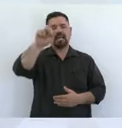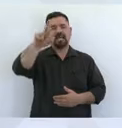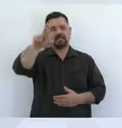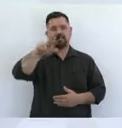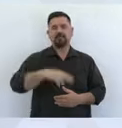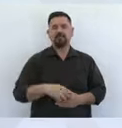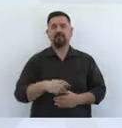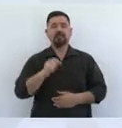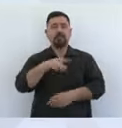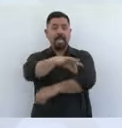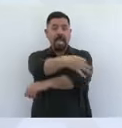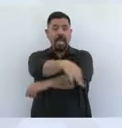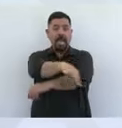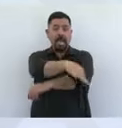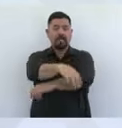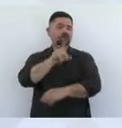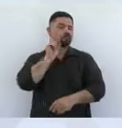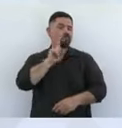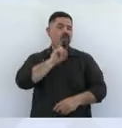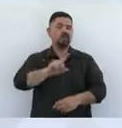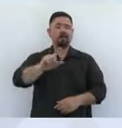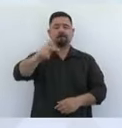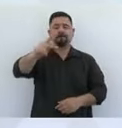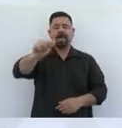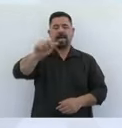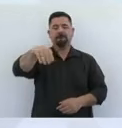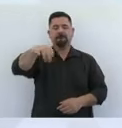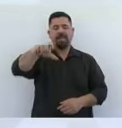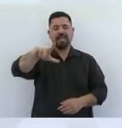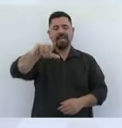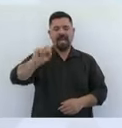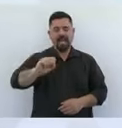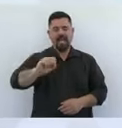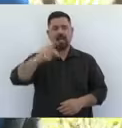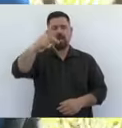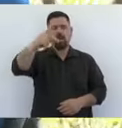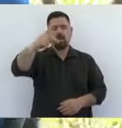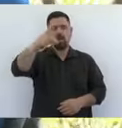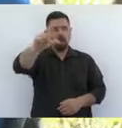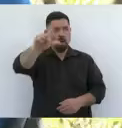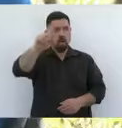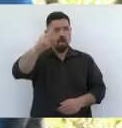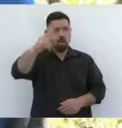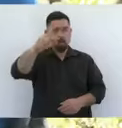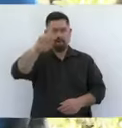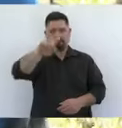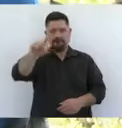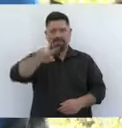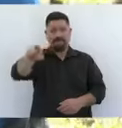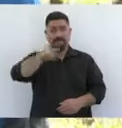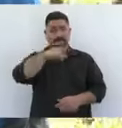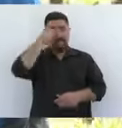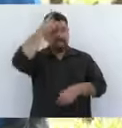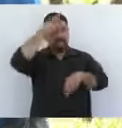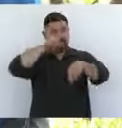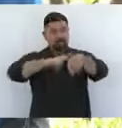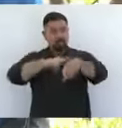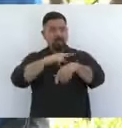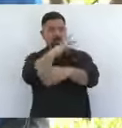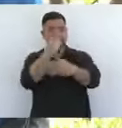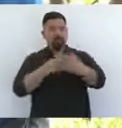La arquitecta Pamela López Ruiz, que es la del programa Escuela, La Escuela es Nuestra.